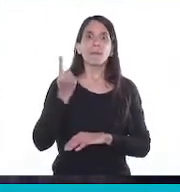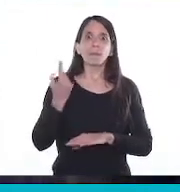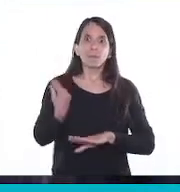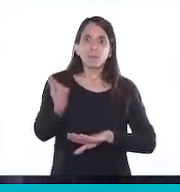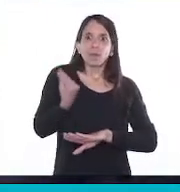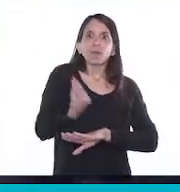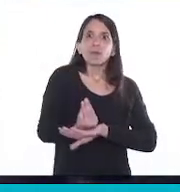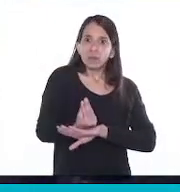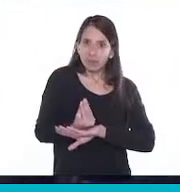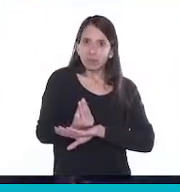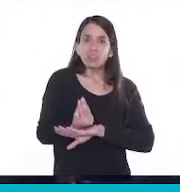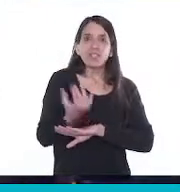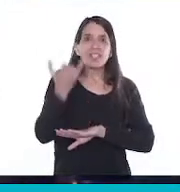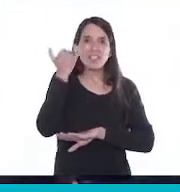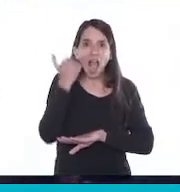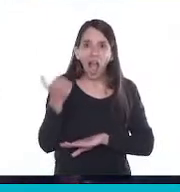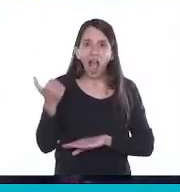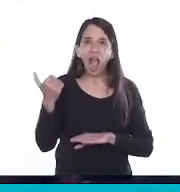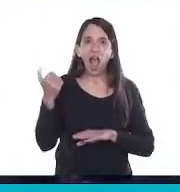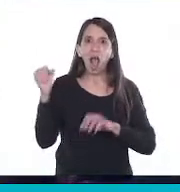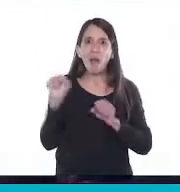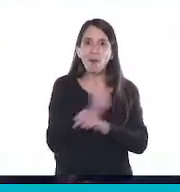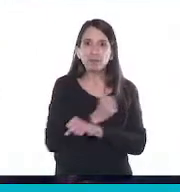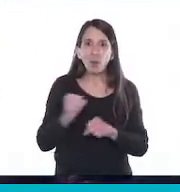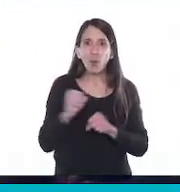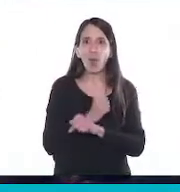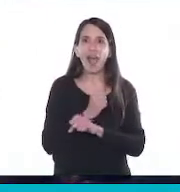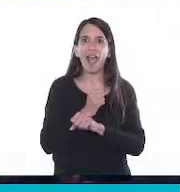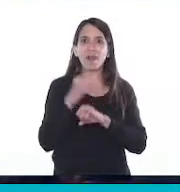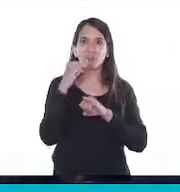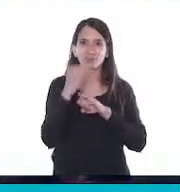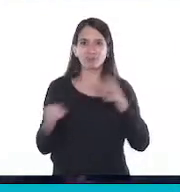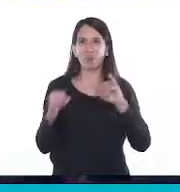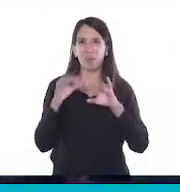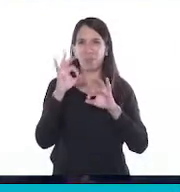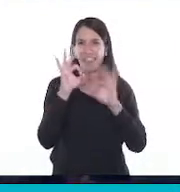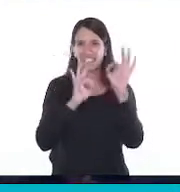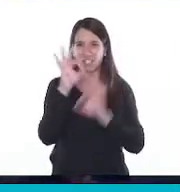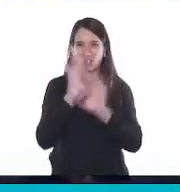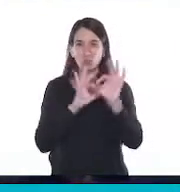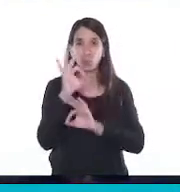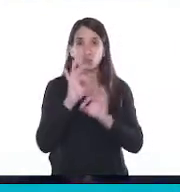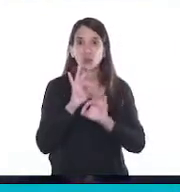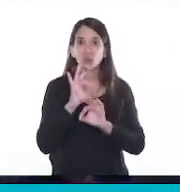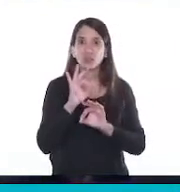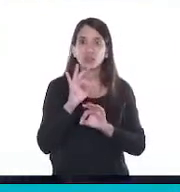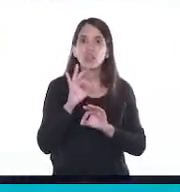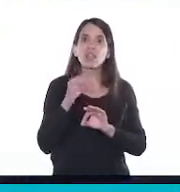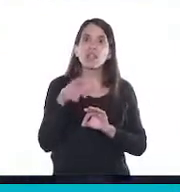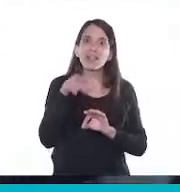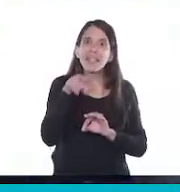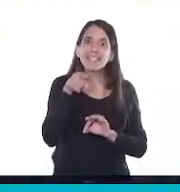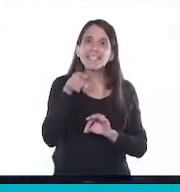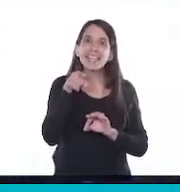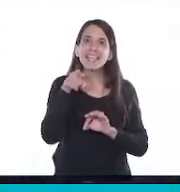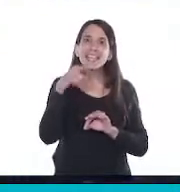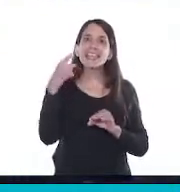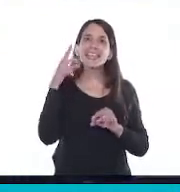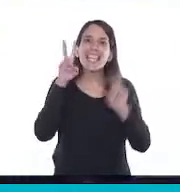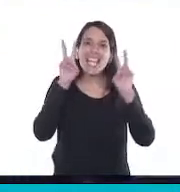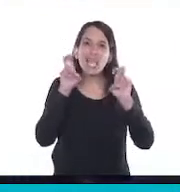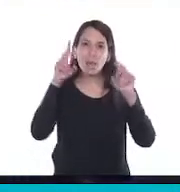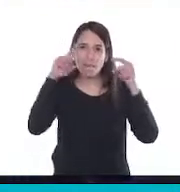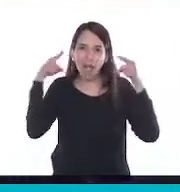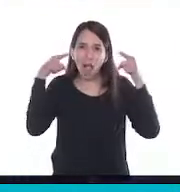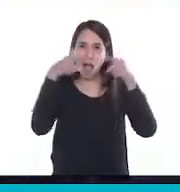dar media sanción a este proyecto que tiene que ver con la ruralidad que tiene que ver con que